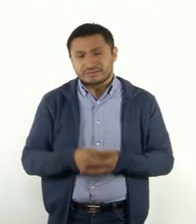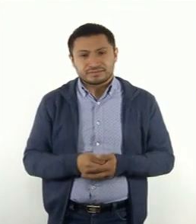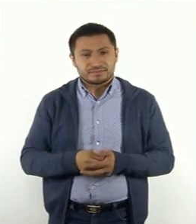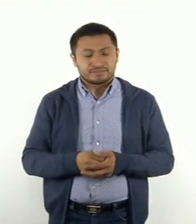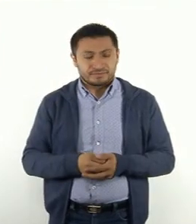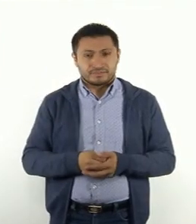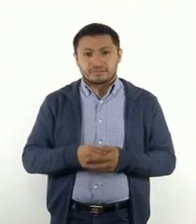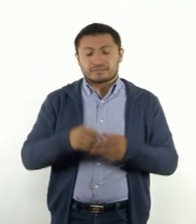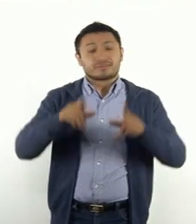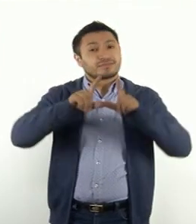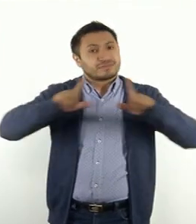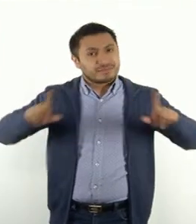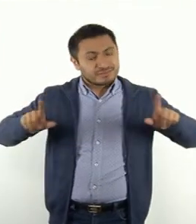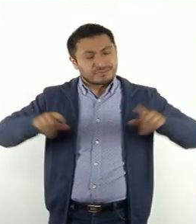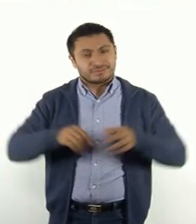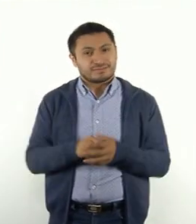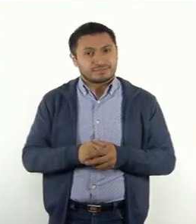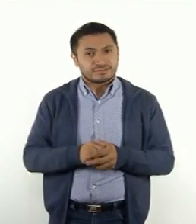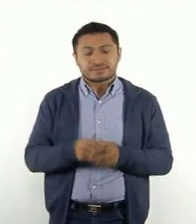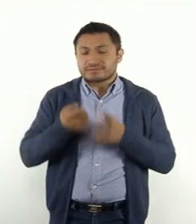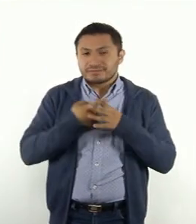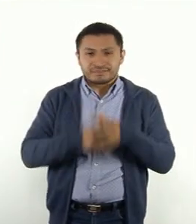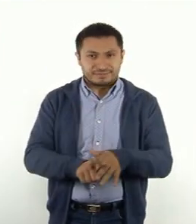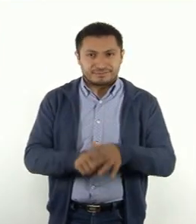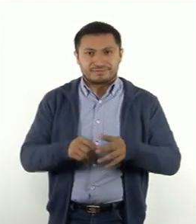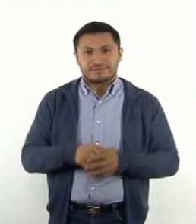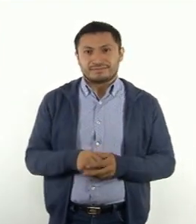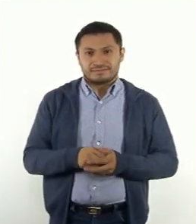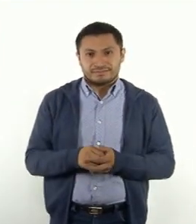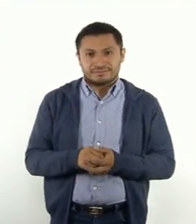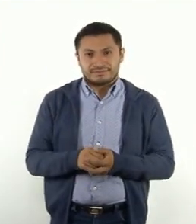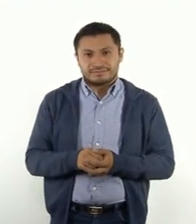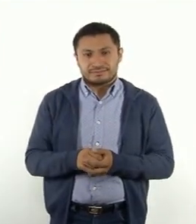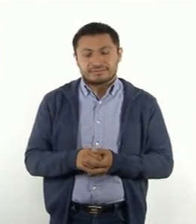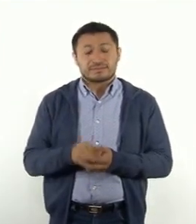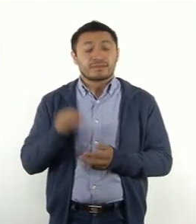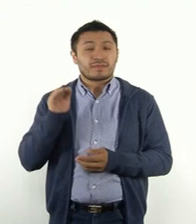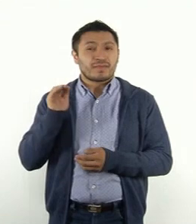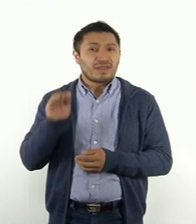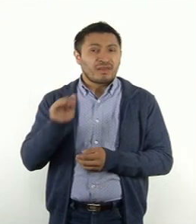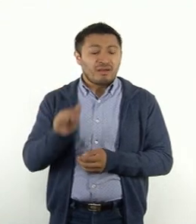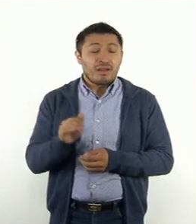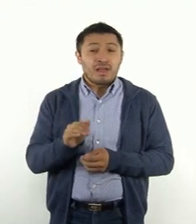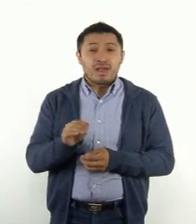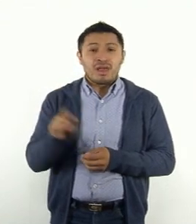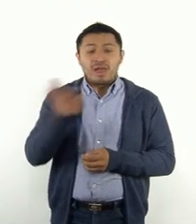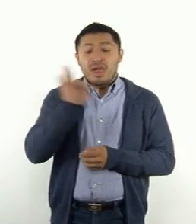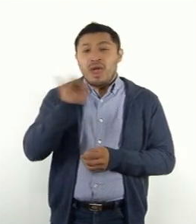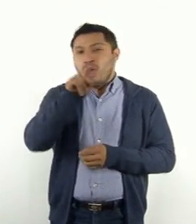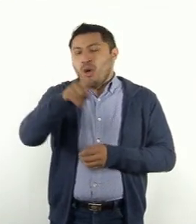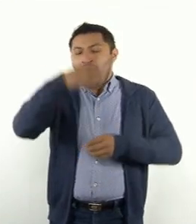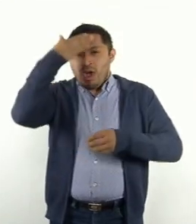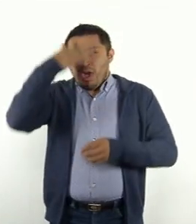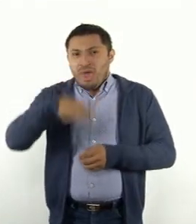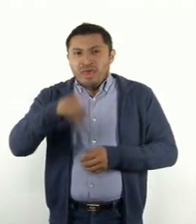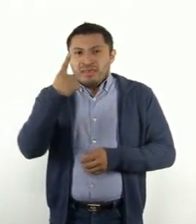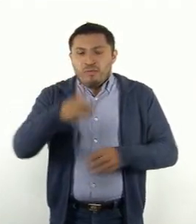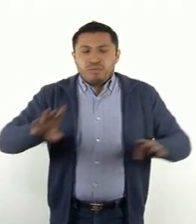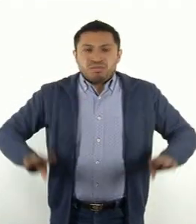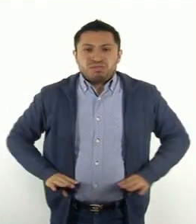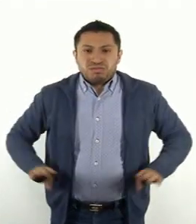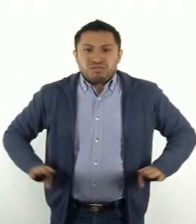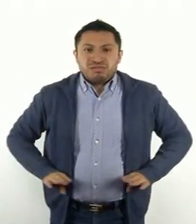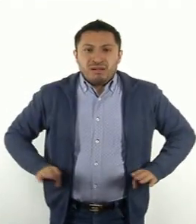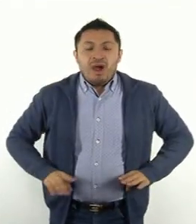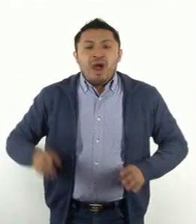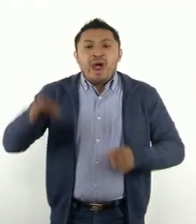¿Están todas y todos preparados? ¡Comencemos! Efraín, de seguro sabes que una de las características